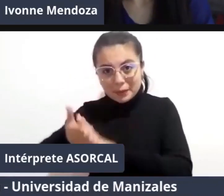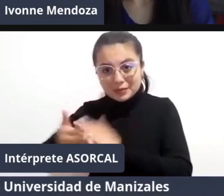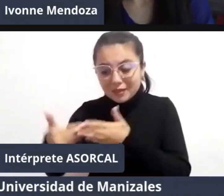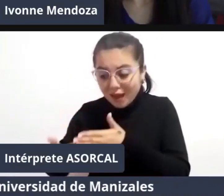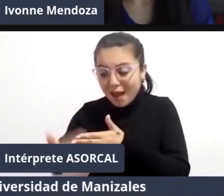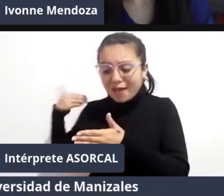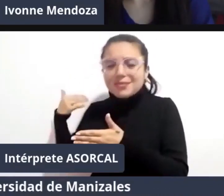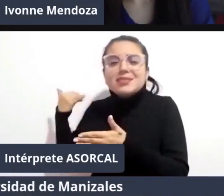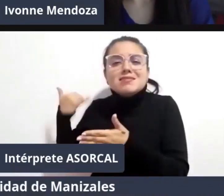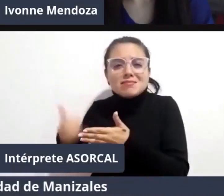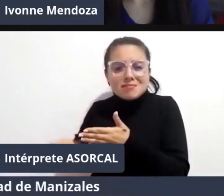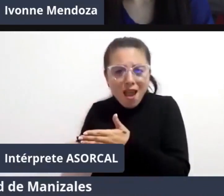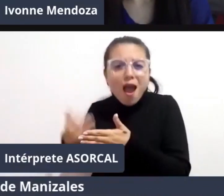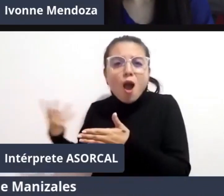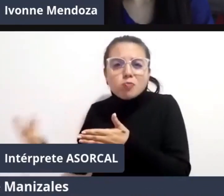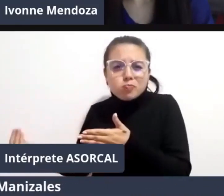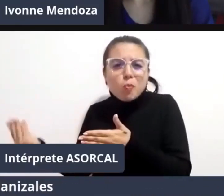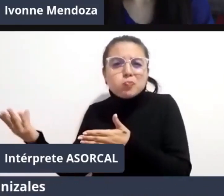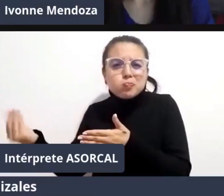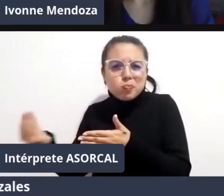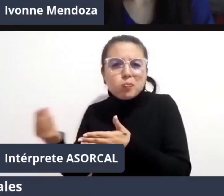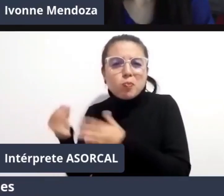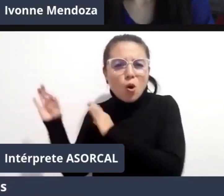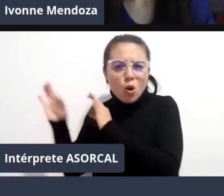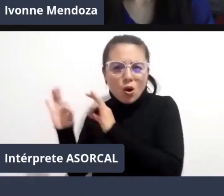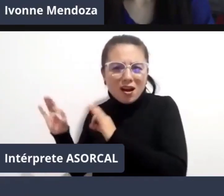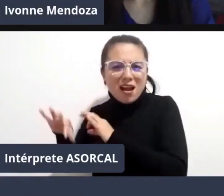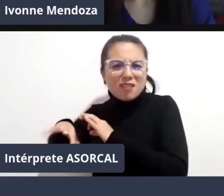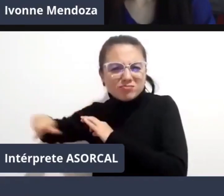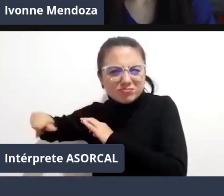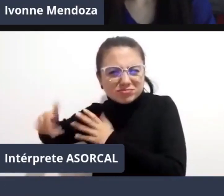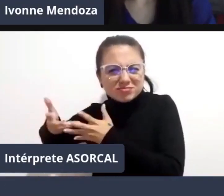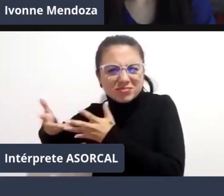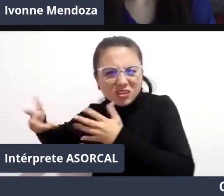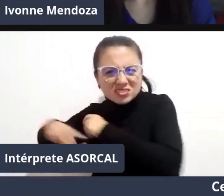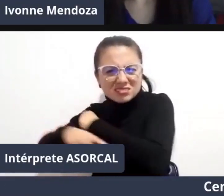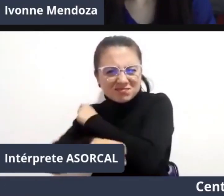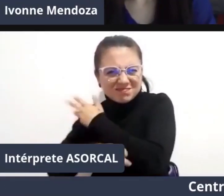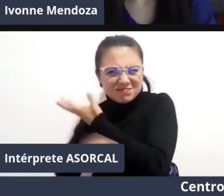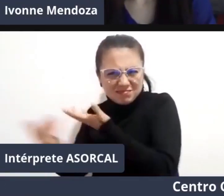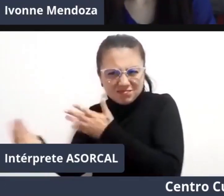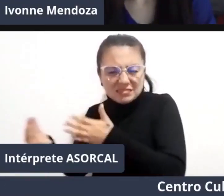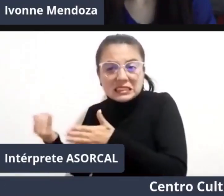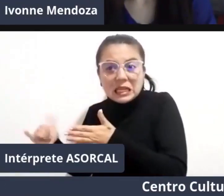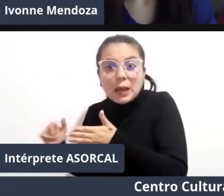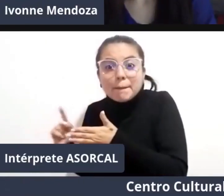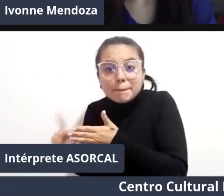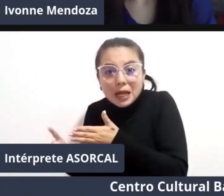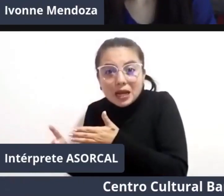hecho de que hayan tomado un protagonismo tan grande llama la atención muchísimo.